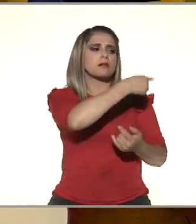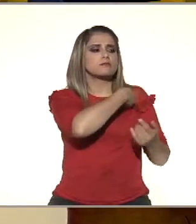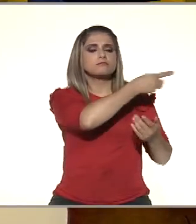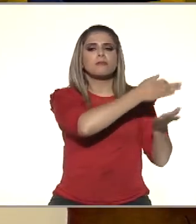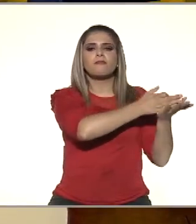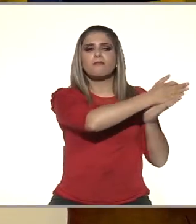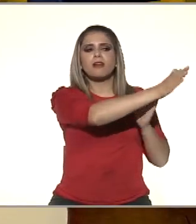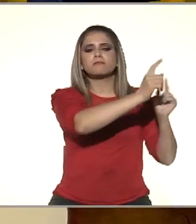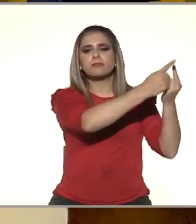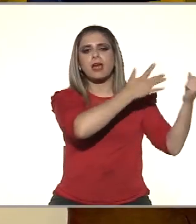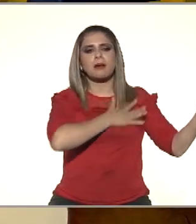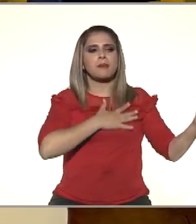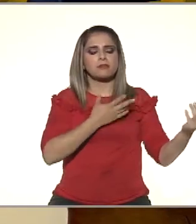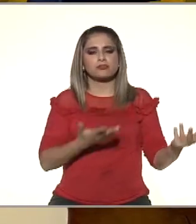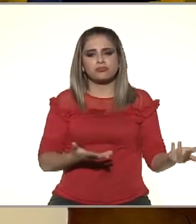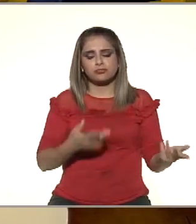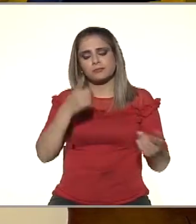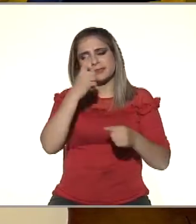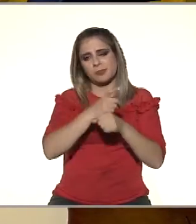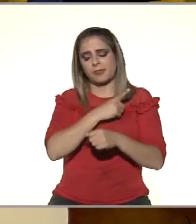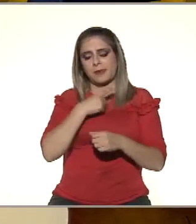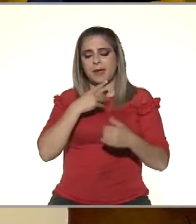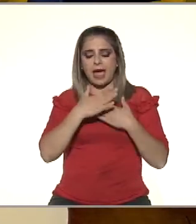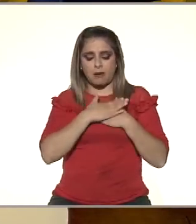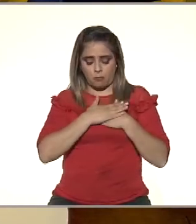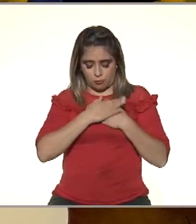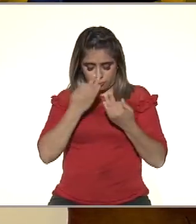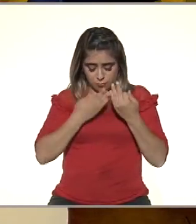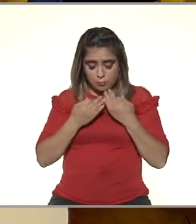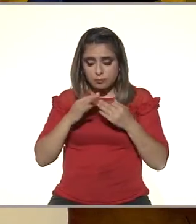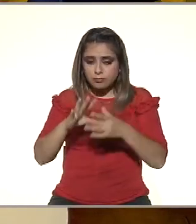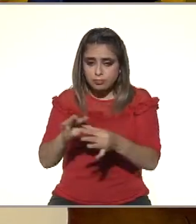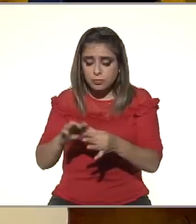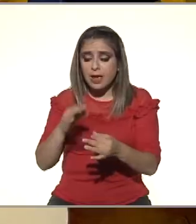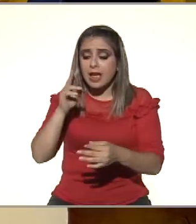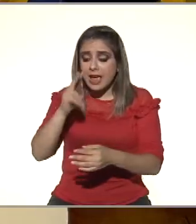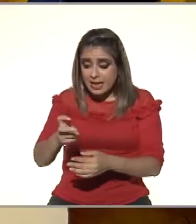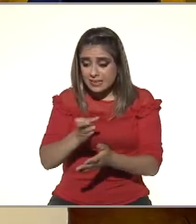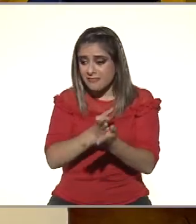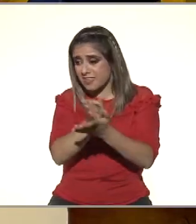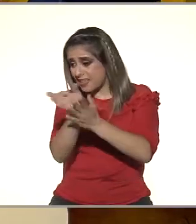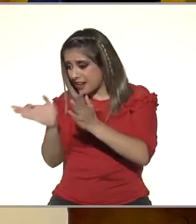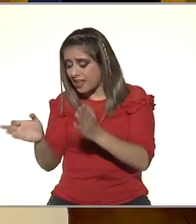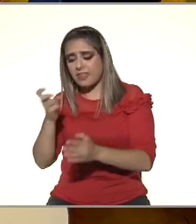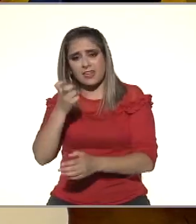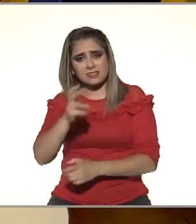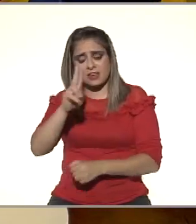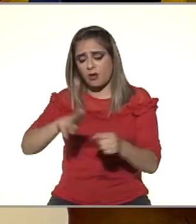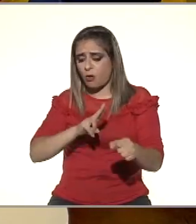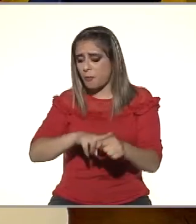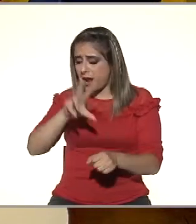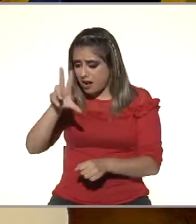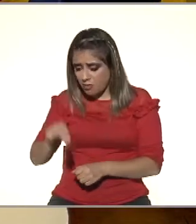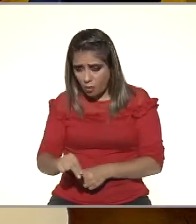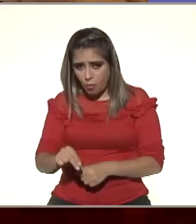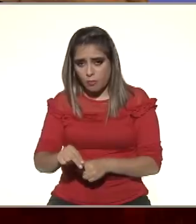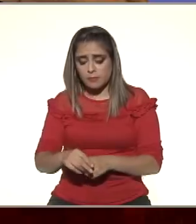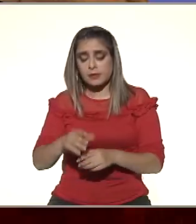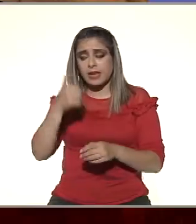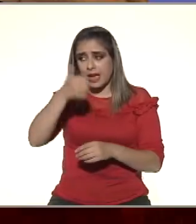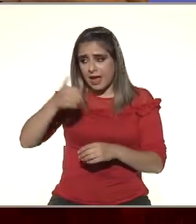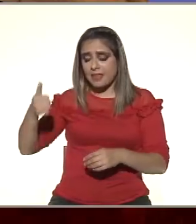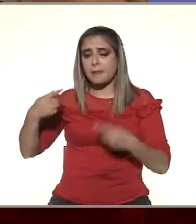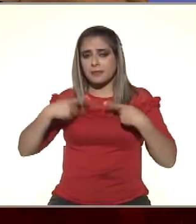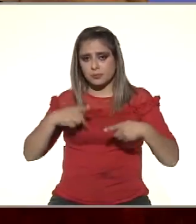importante es amarse a uno mismo y transmitirle a los hijos que la infidelidad no es normal, además de que las personas son responsables de sus decisiones y